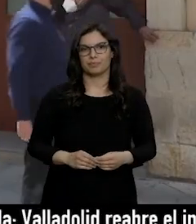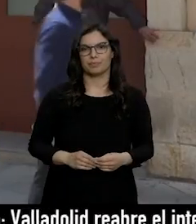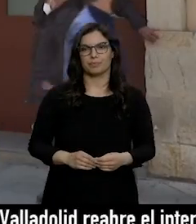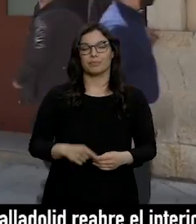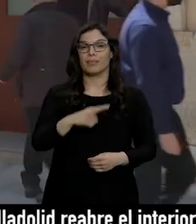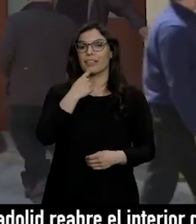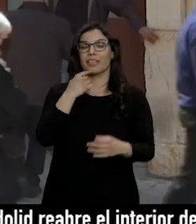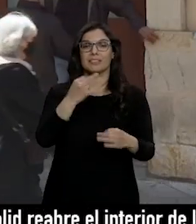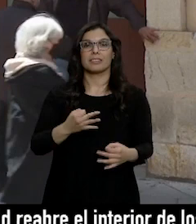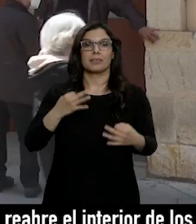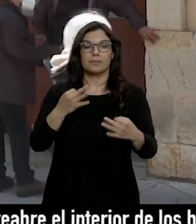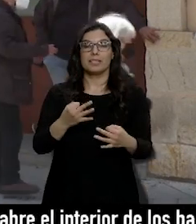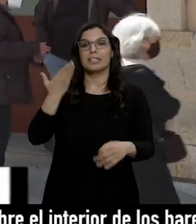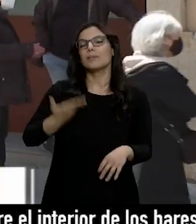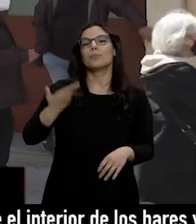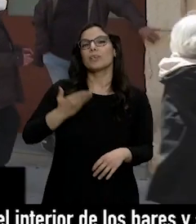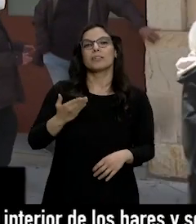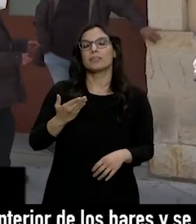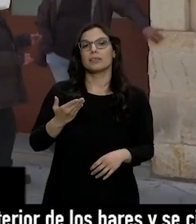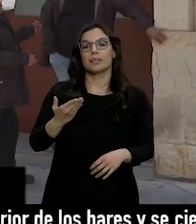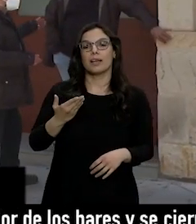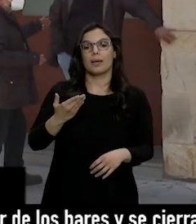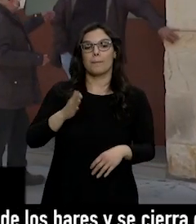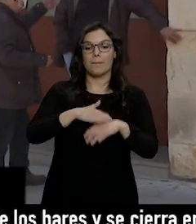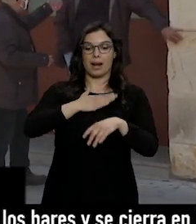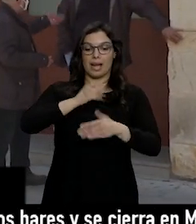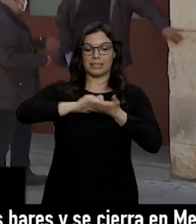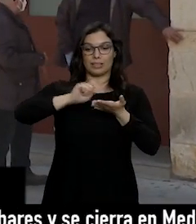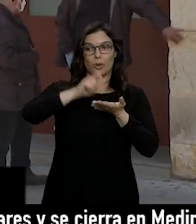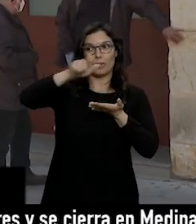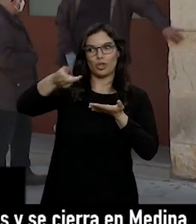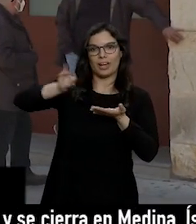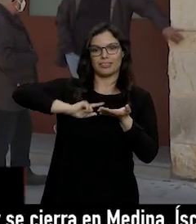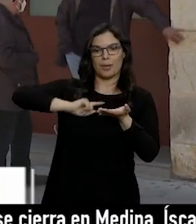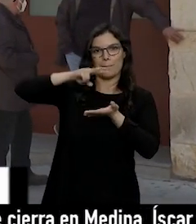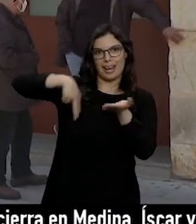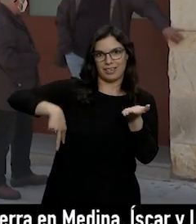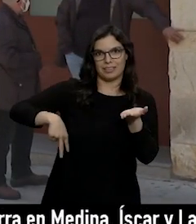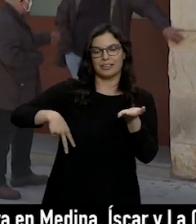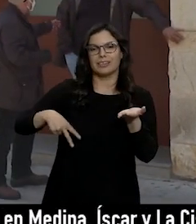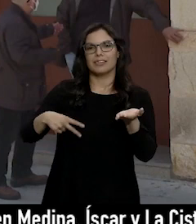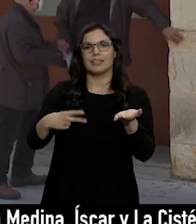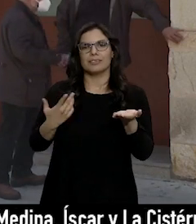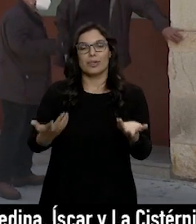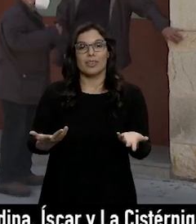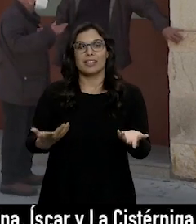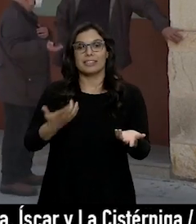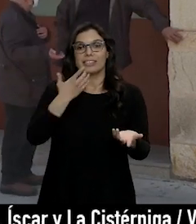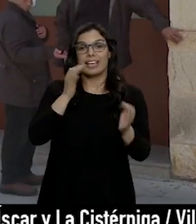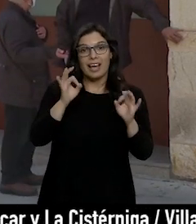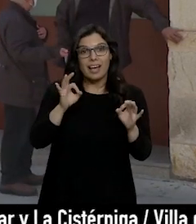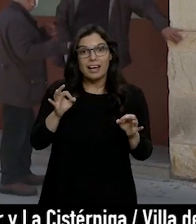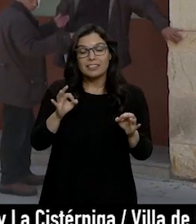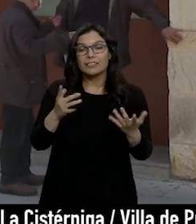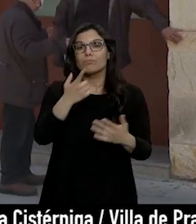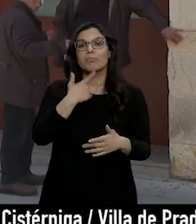Siempre decía que lo importante de un escritor son sus lectores. Y entonces, si eso es así, si tú